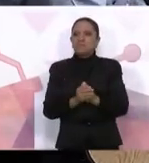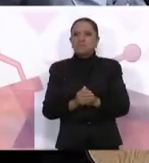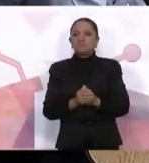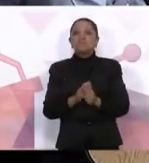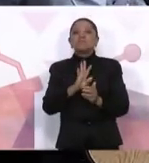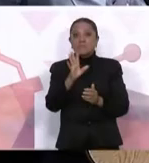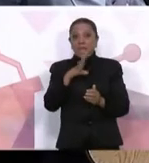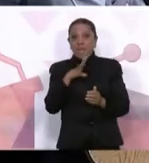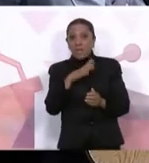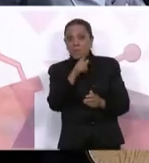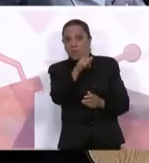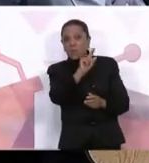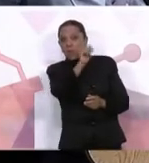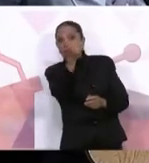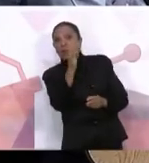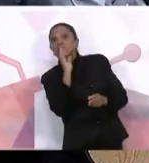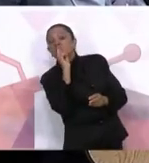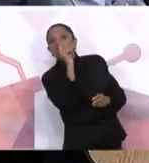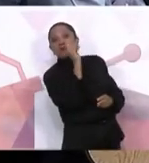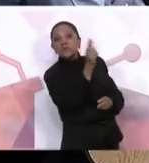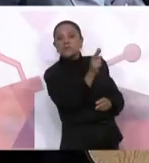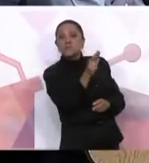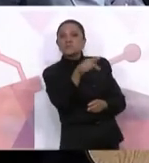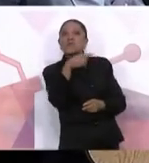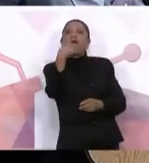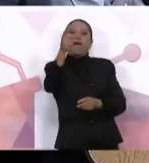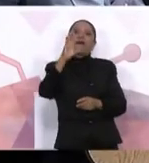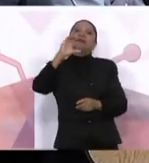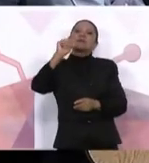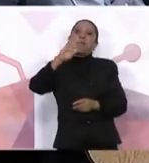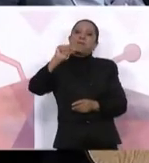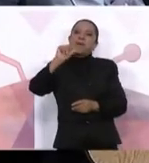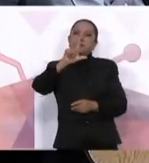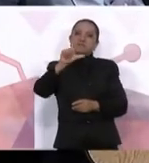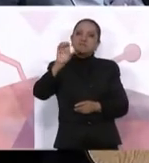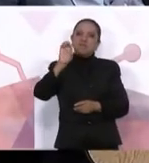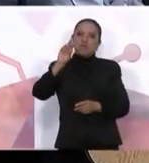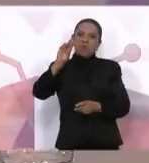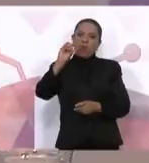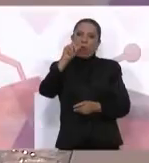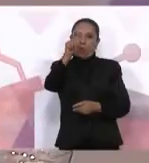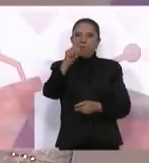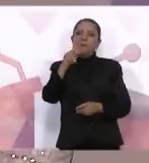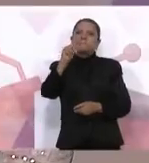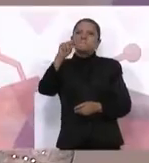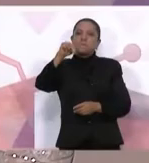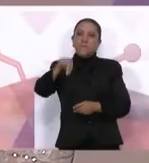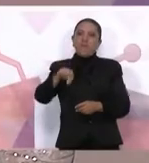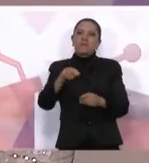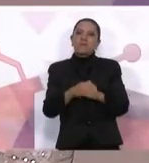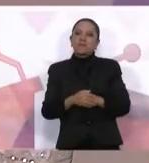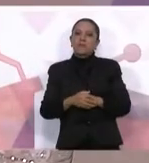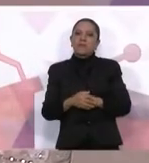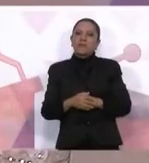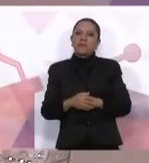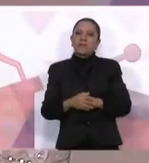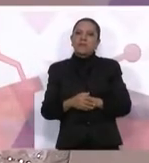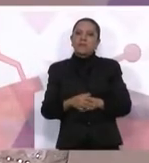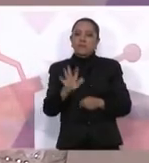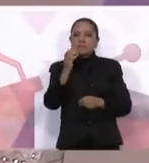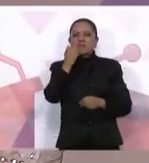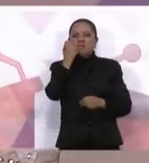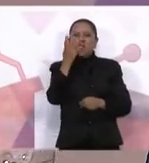demédicis hidalgo el doctor víctor manuel caballero solano de la coalición pan mc es más bien una duda fidel